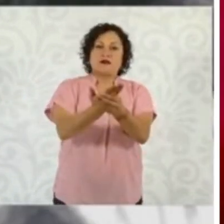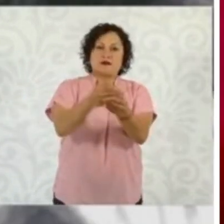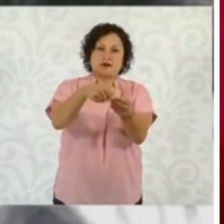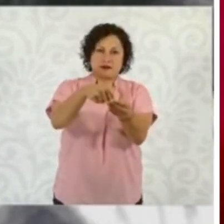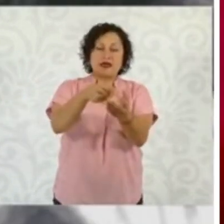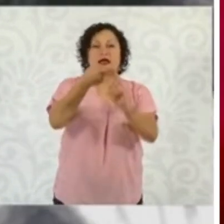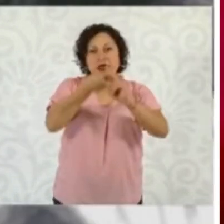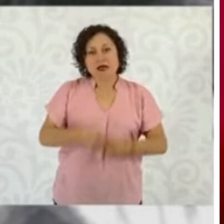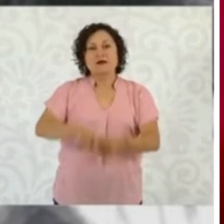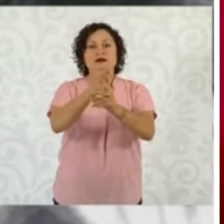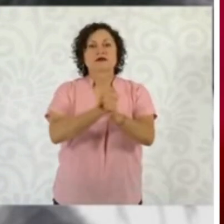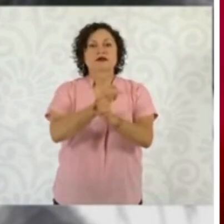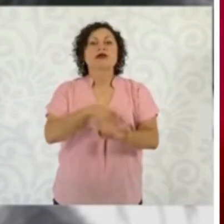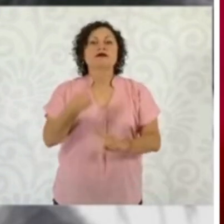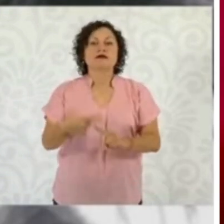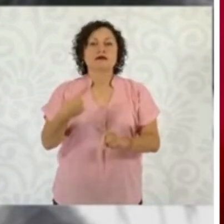fiscal